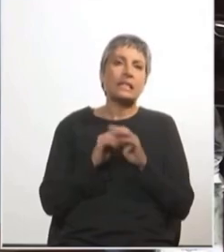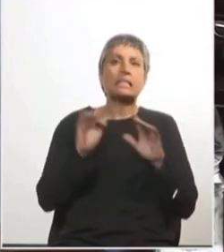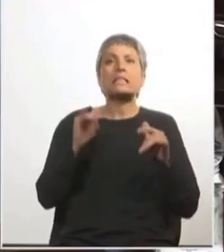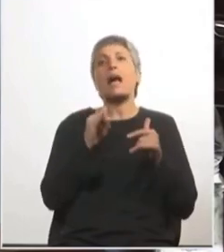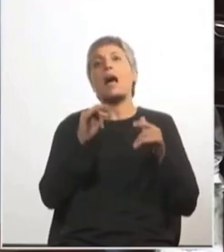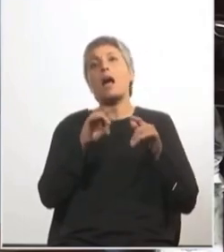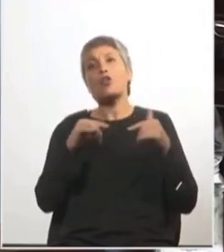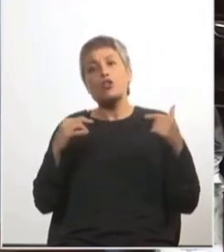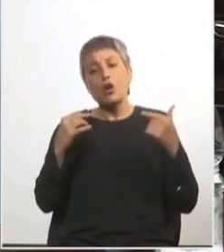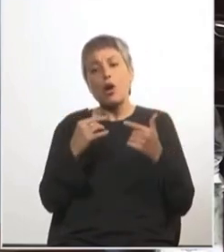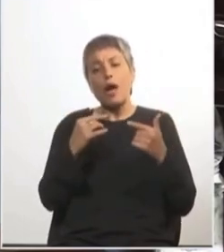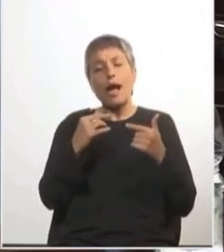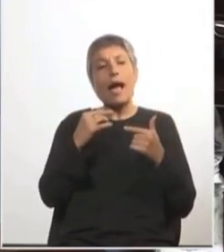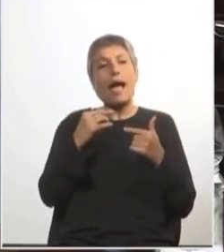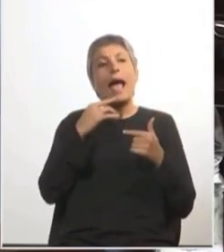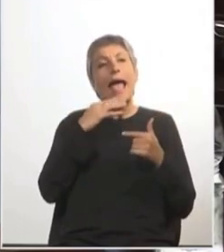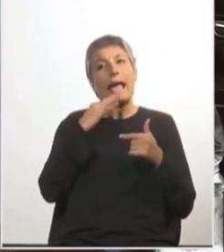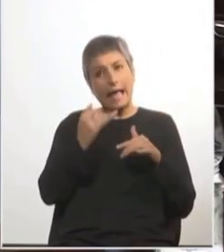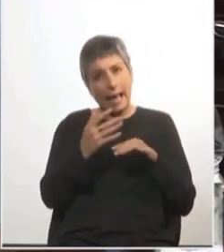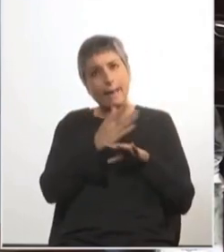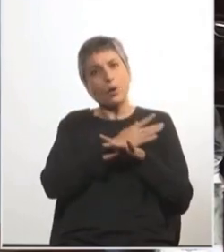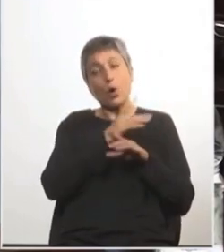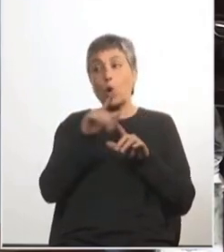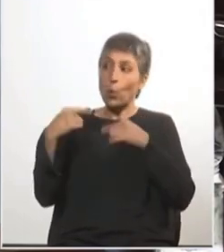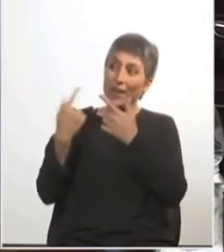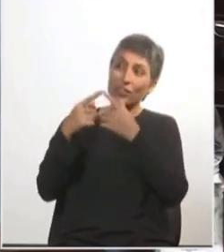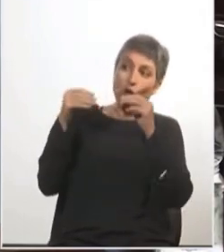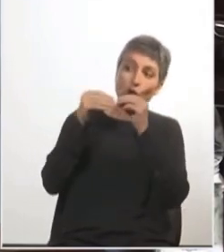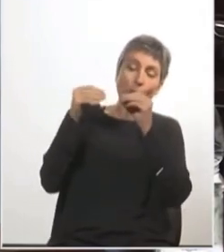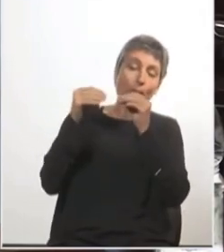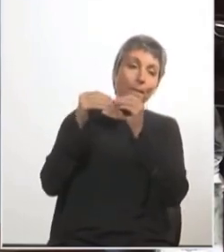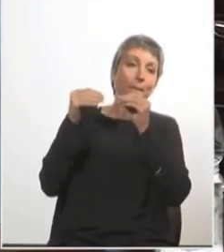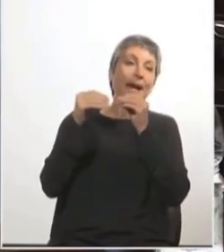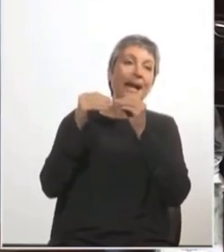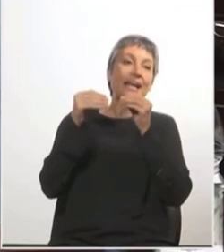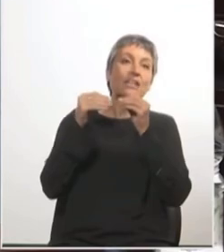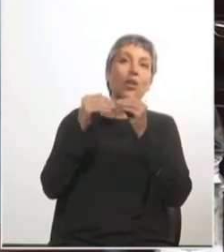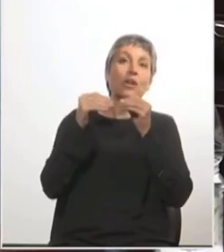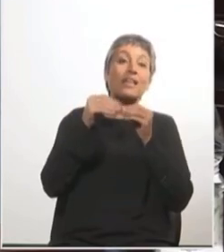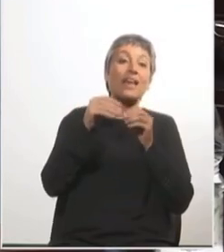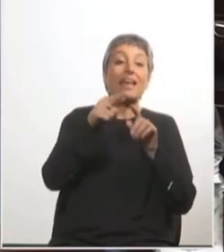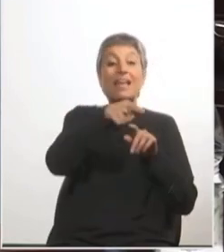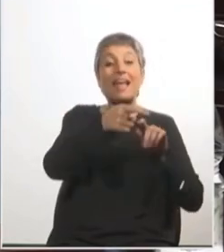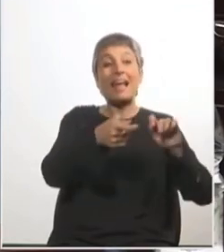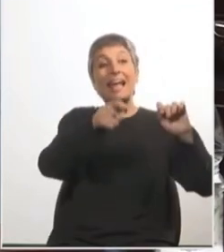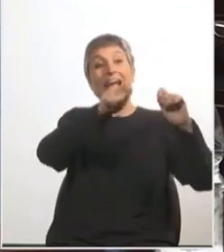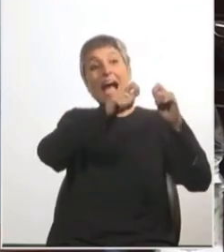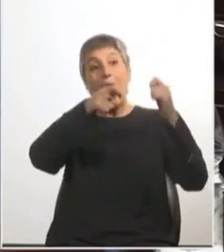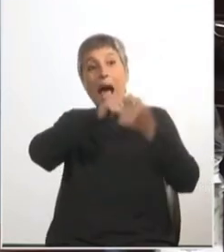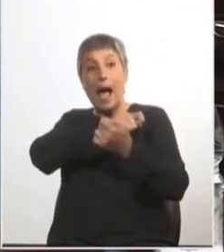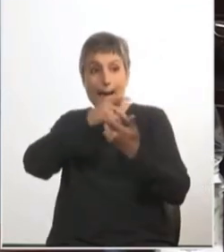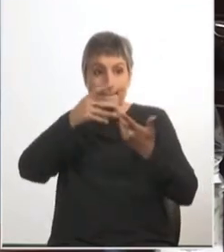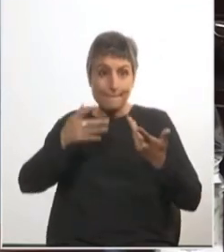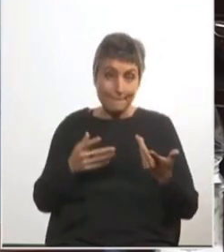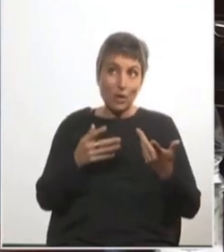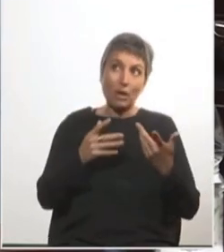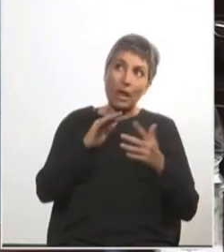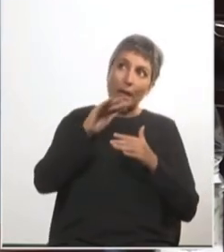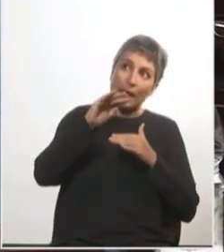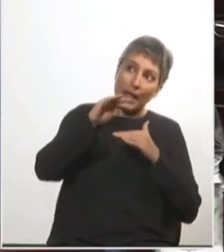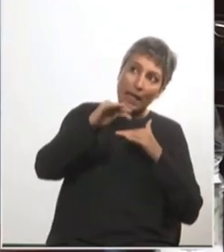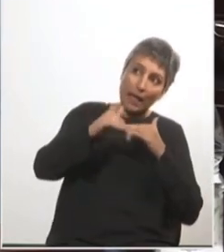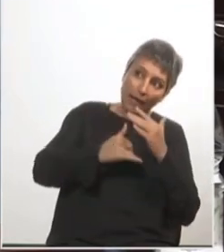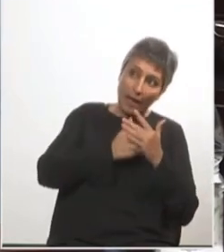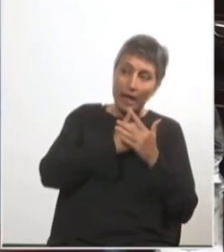ejemplo en las intervenciones de nuestros compañeros de los cambios que entre gallos y medias noches